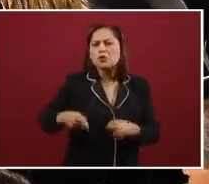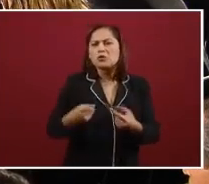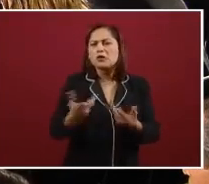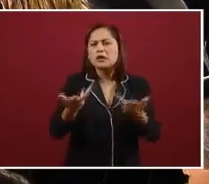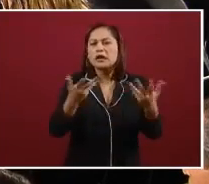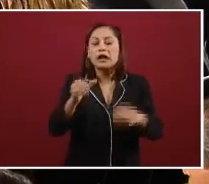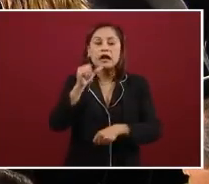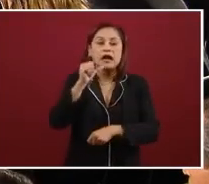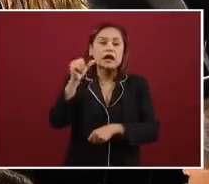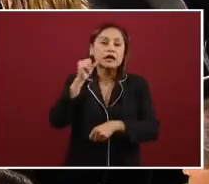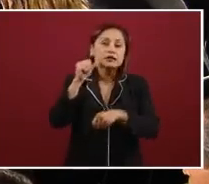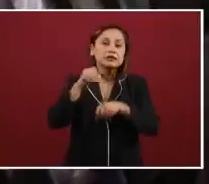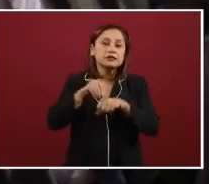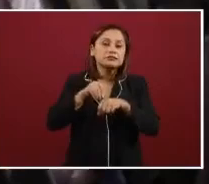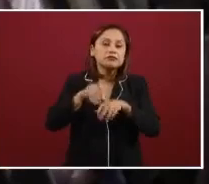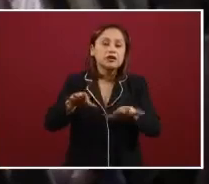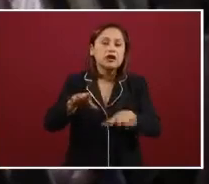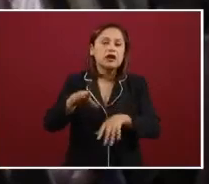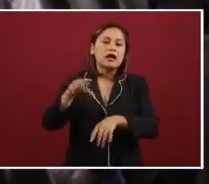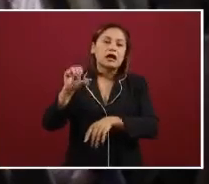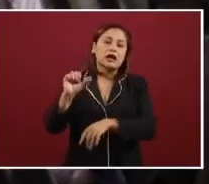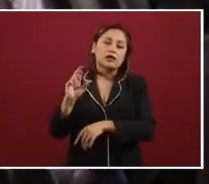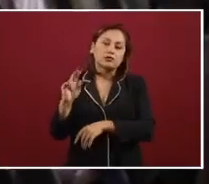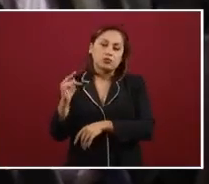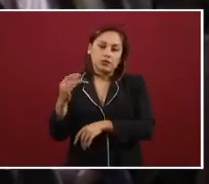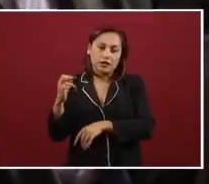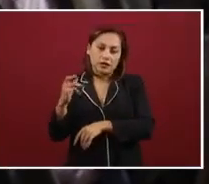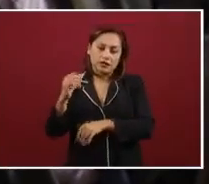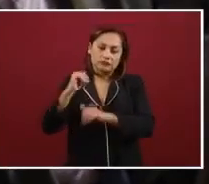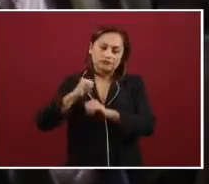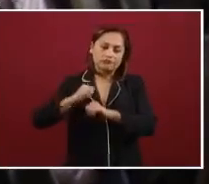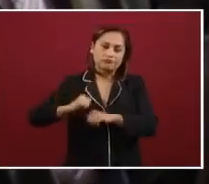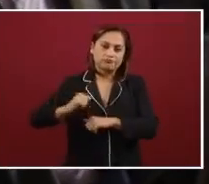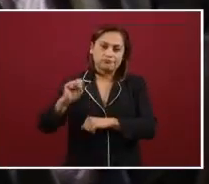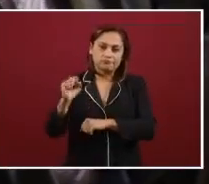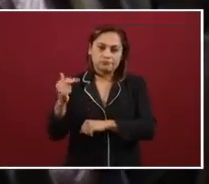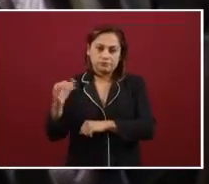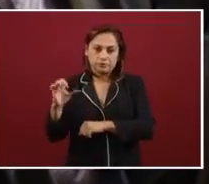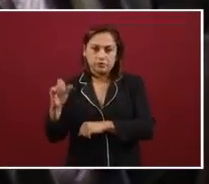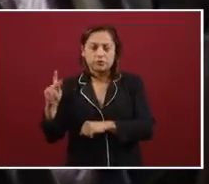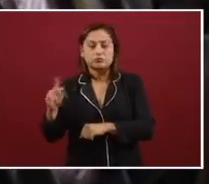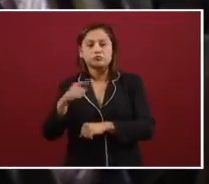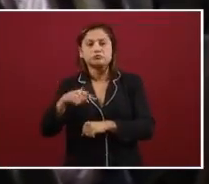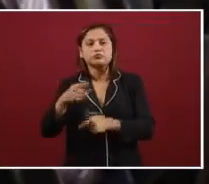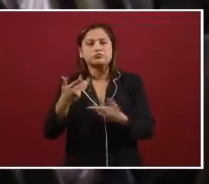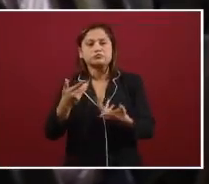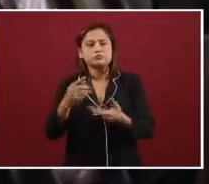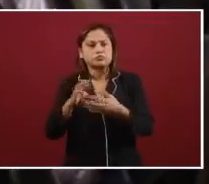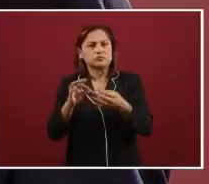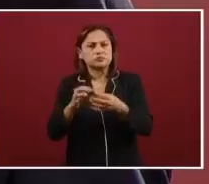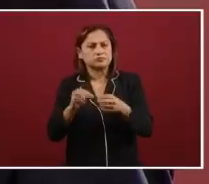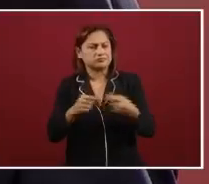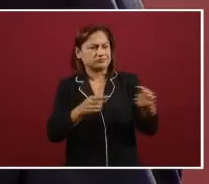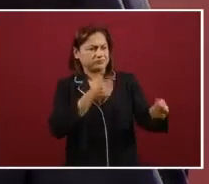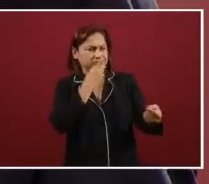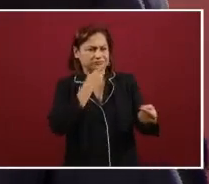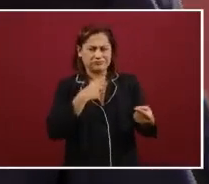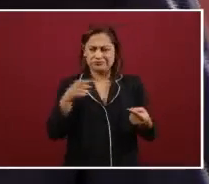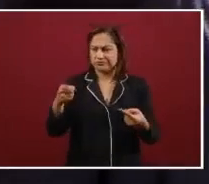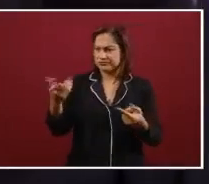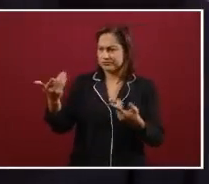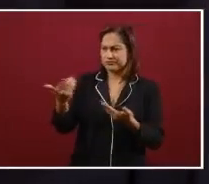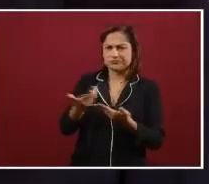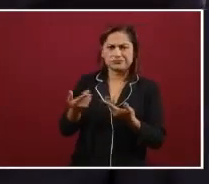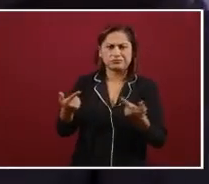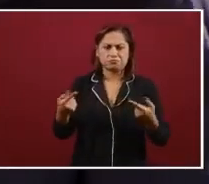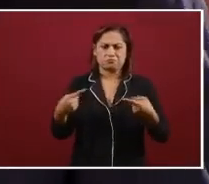Herrera, para llegar a este 2%? Porque realmente con el crecimiento de los primeros dos trimestres no van a dar las cuentas. Pues